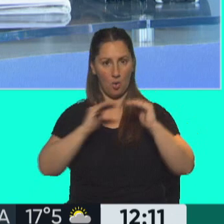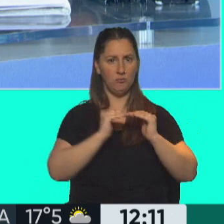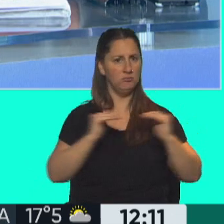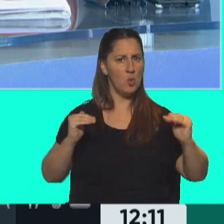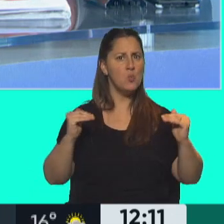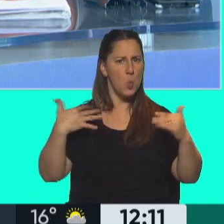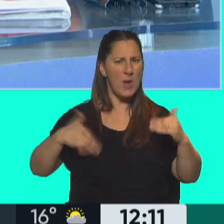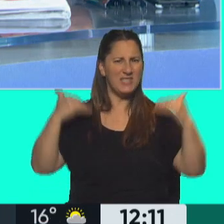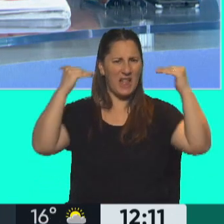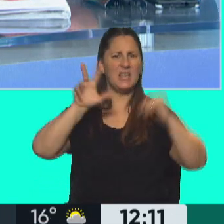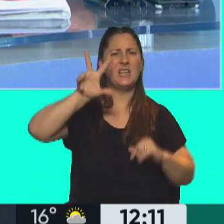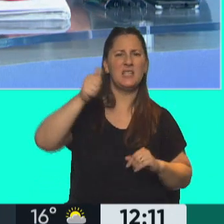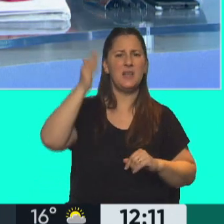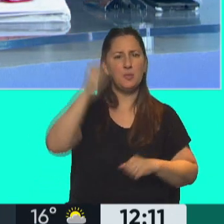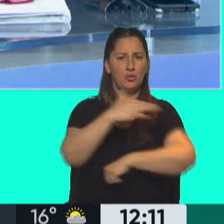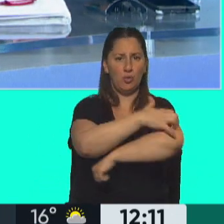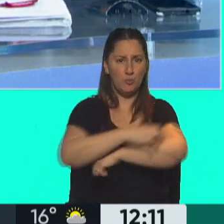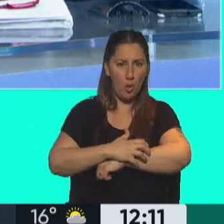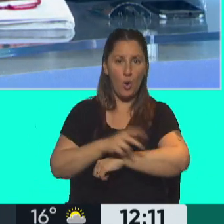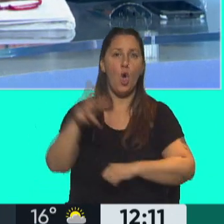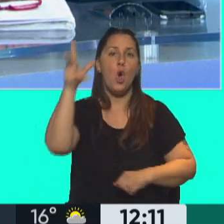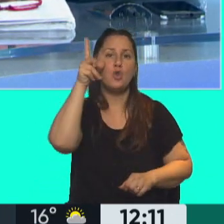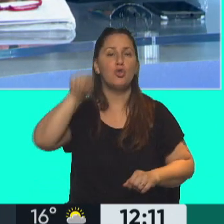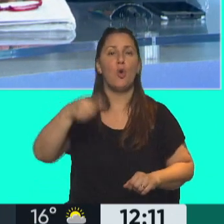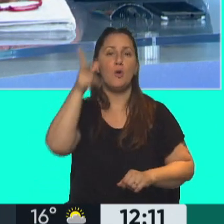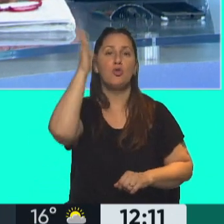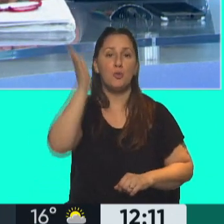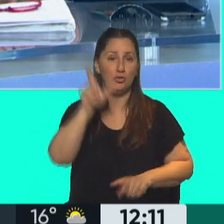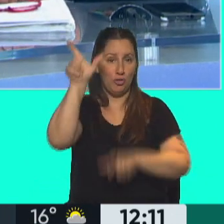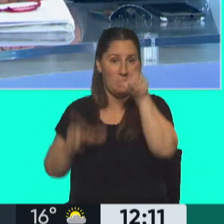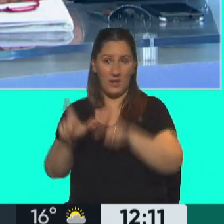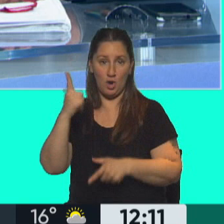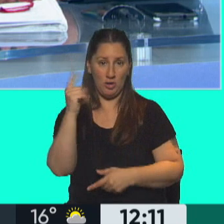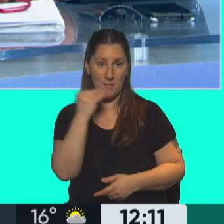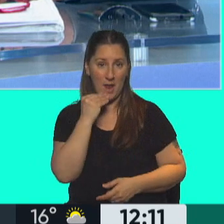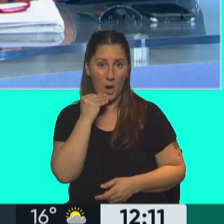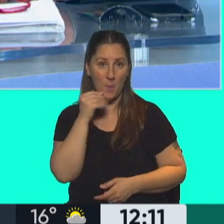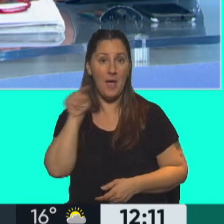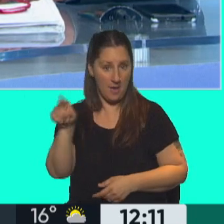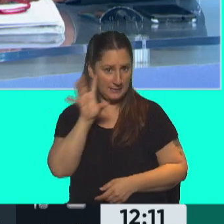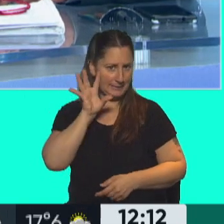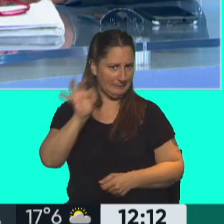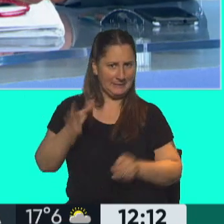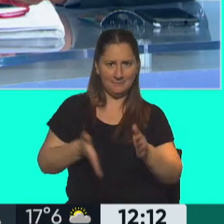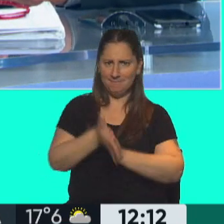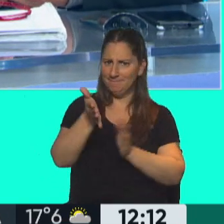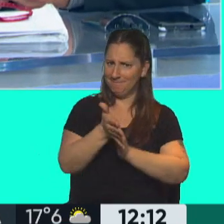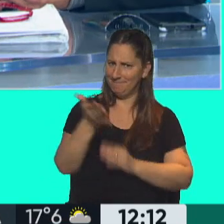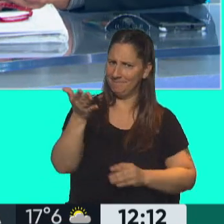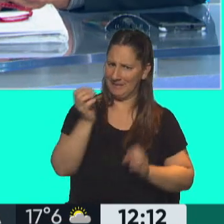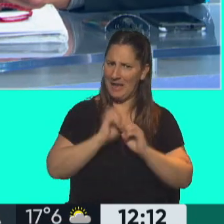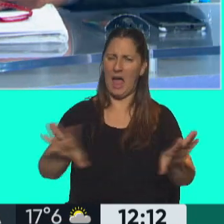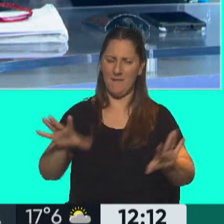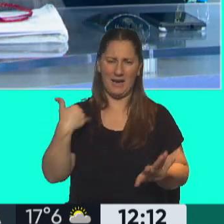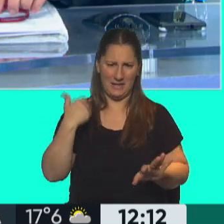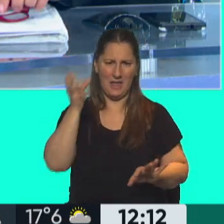muy alto, ¿no? 36% de pobreza, 8,8% de indigencia. Son indicadores que para Argentina son demasiado elevados. De